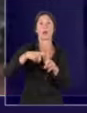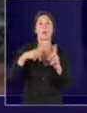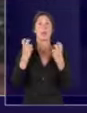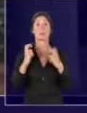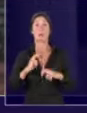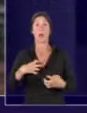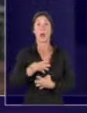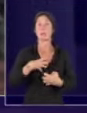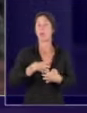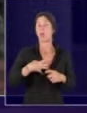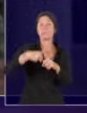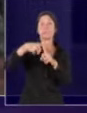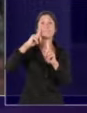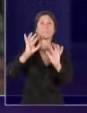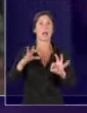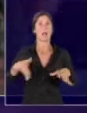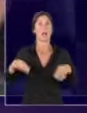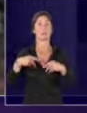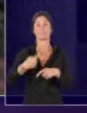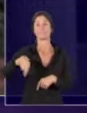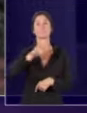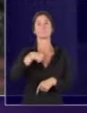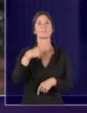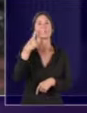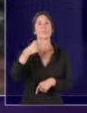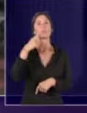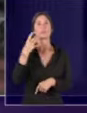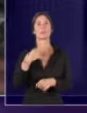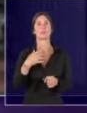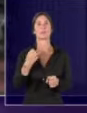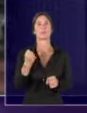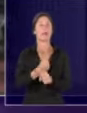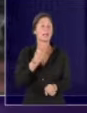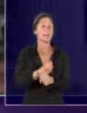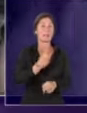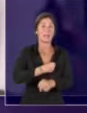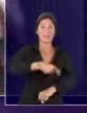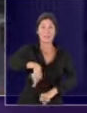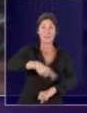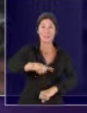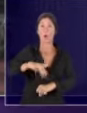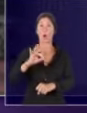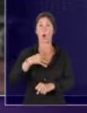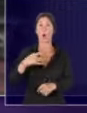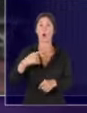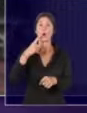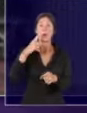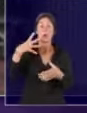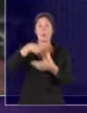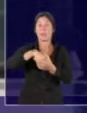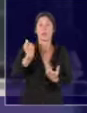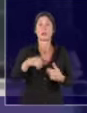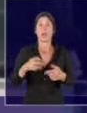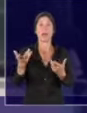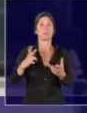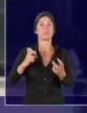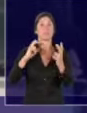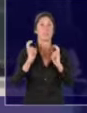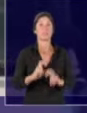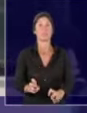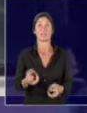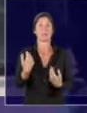Nos hemos acostumbrado a trabajar tanto o a hacer nuestras cosas tanto con estrés que ya... No, vamos por hecho. Las